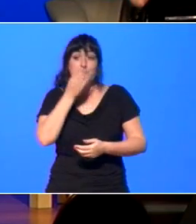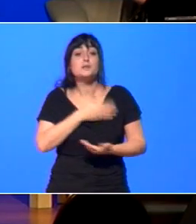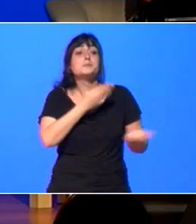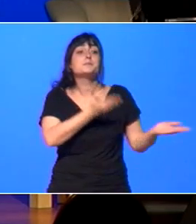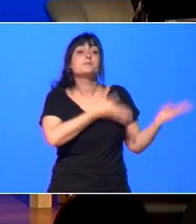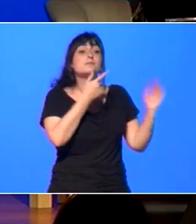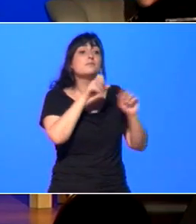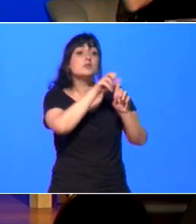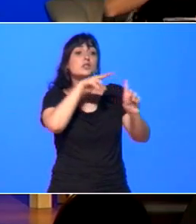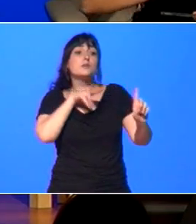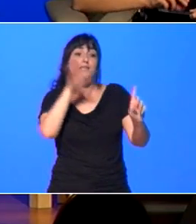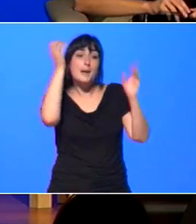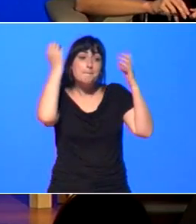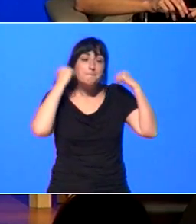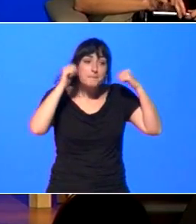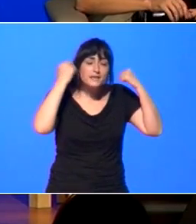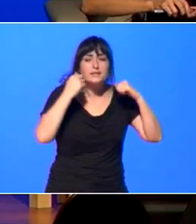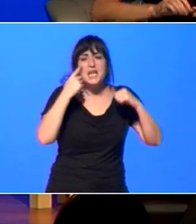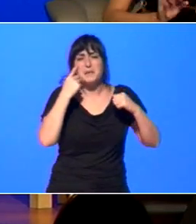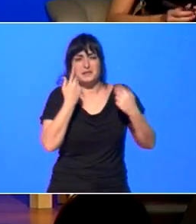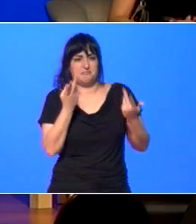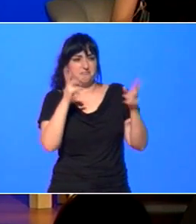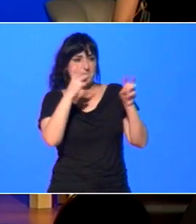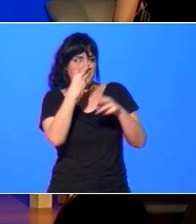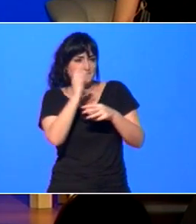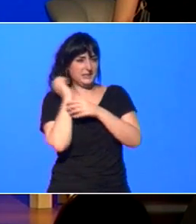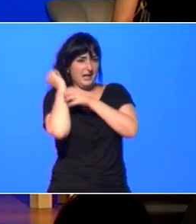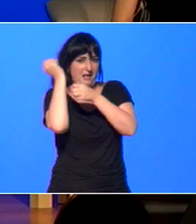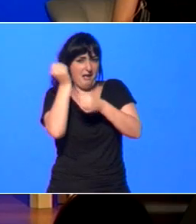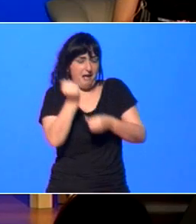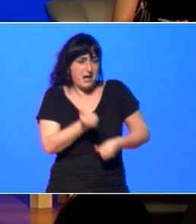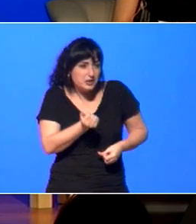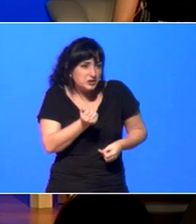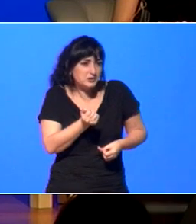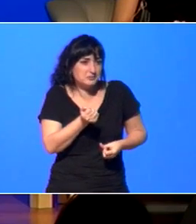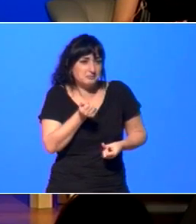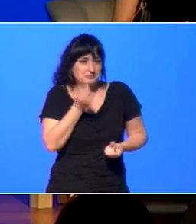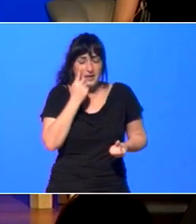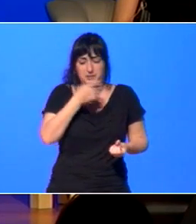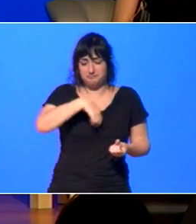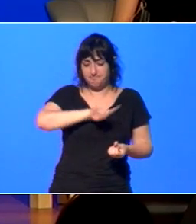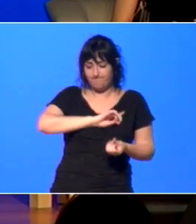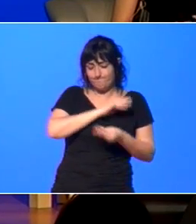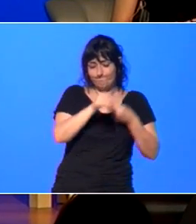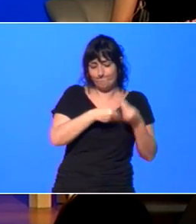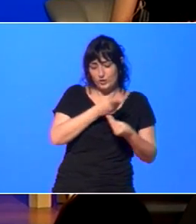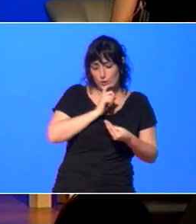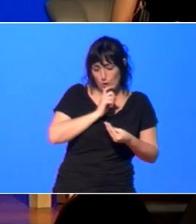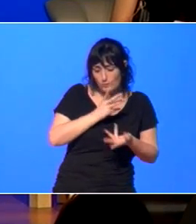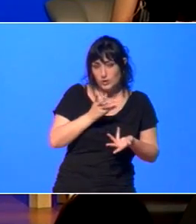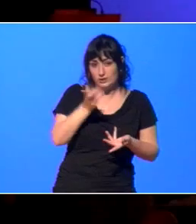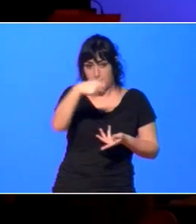visión práctica de qué es esto de los 30 años, cómo lo estamos haciendo, qué estáis haciendo en este